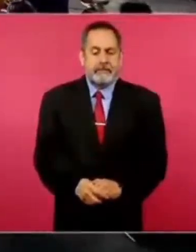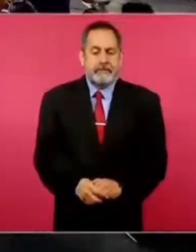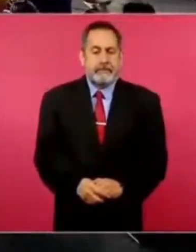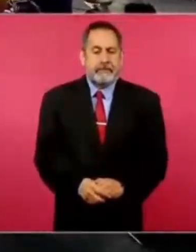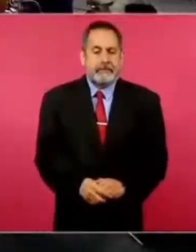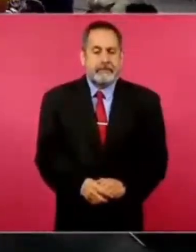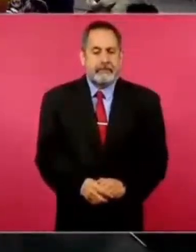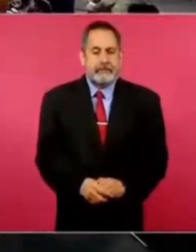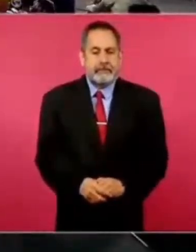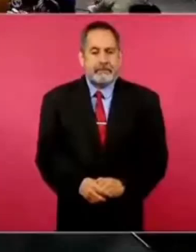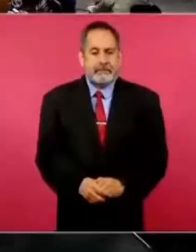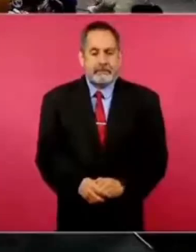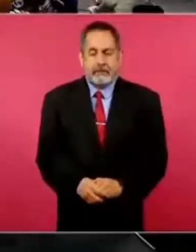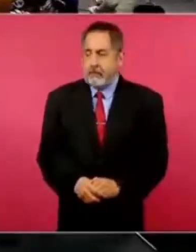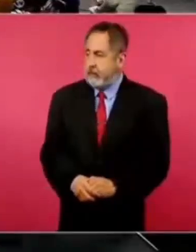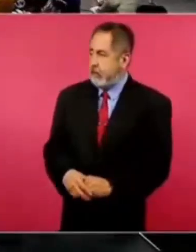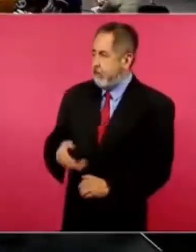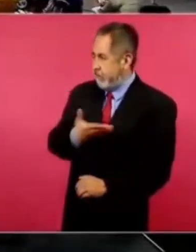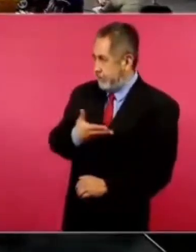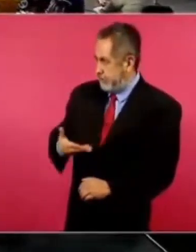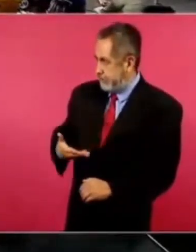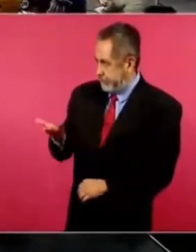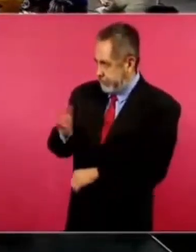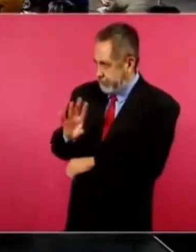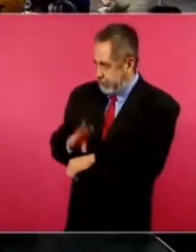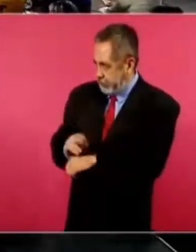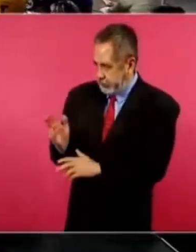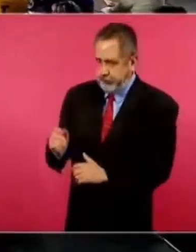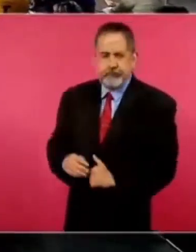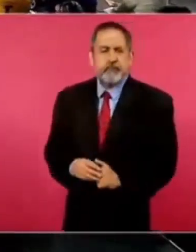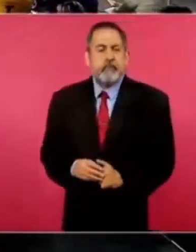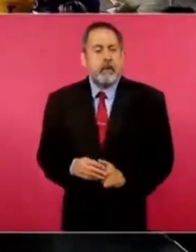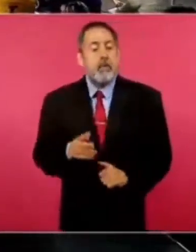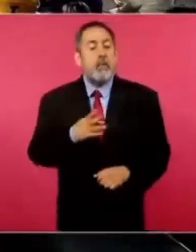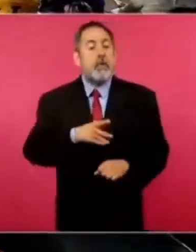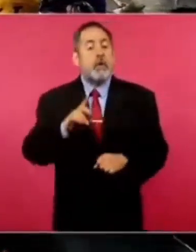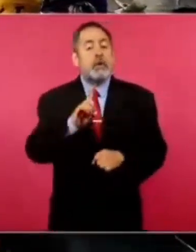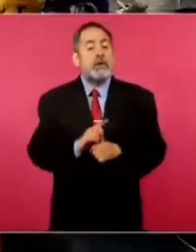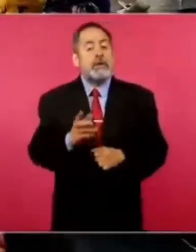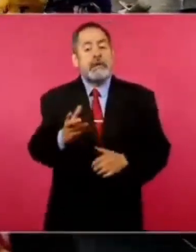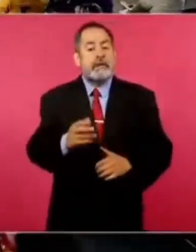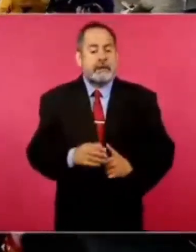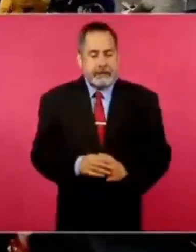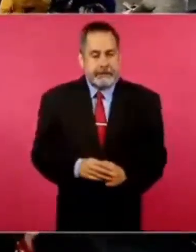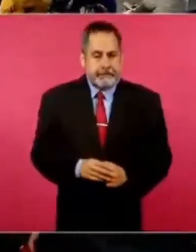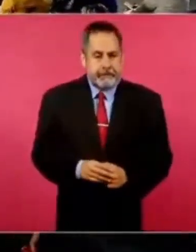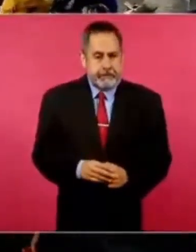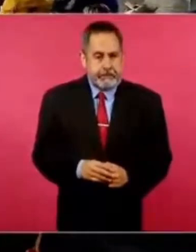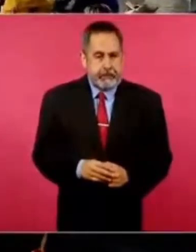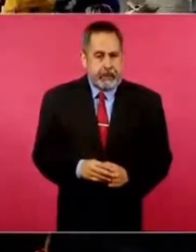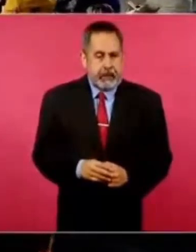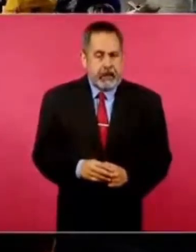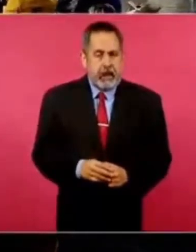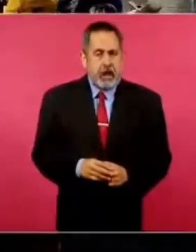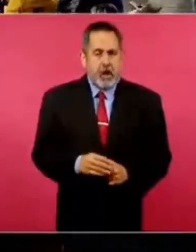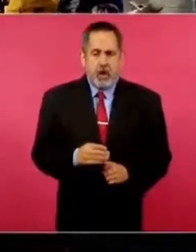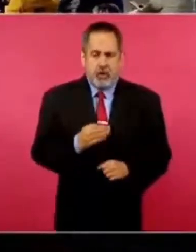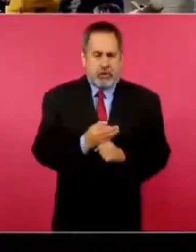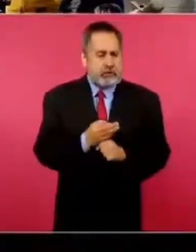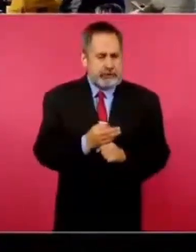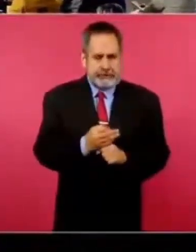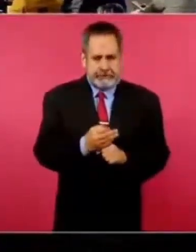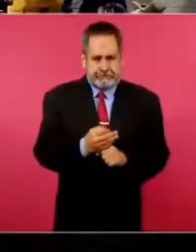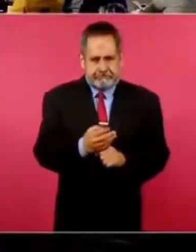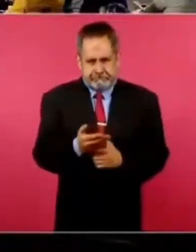vamos con su permiso señor presidente muy buenos días voy a permitir presentar